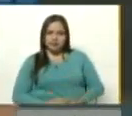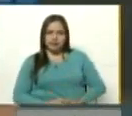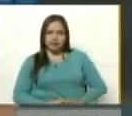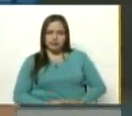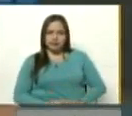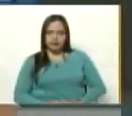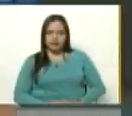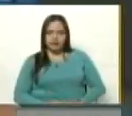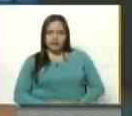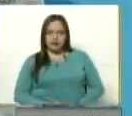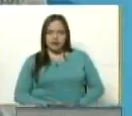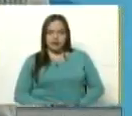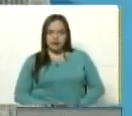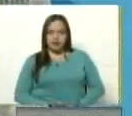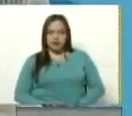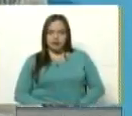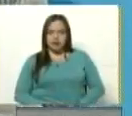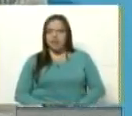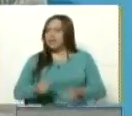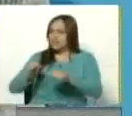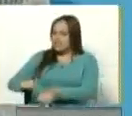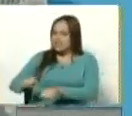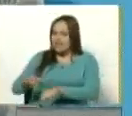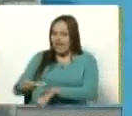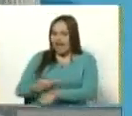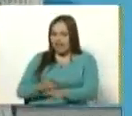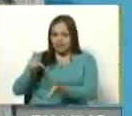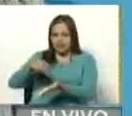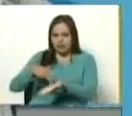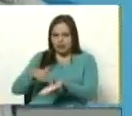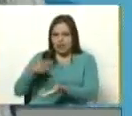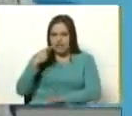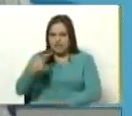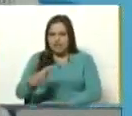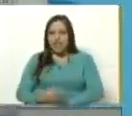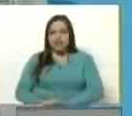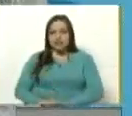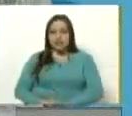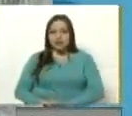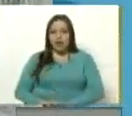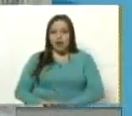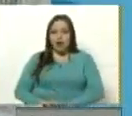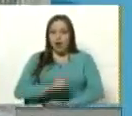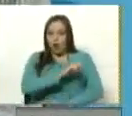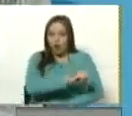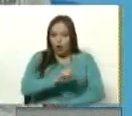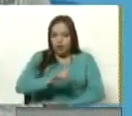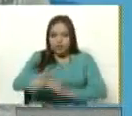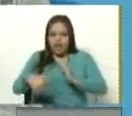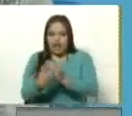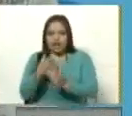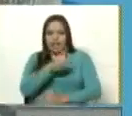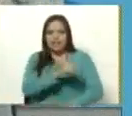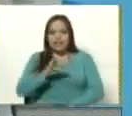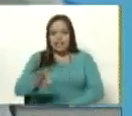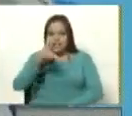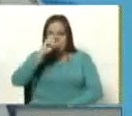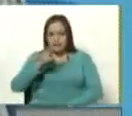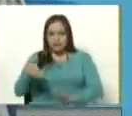Eli, en su anterior intervención decía que a partir del 11, 12 y 13 del 2002